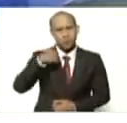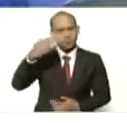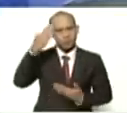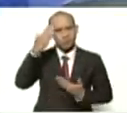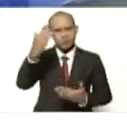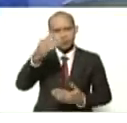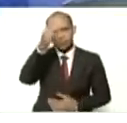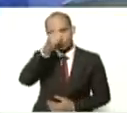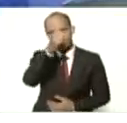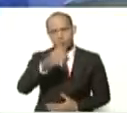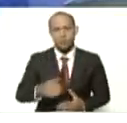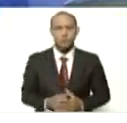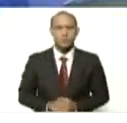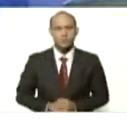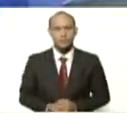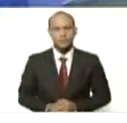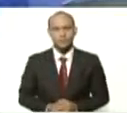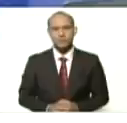dominguero